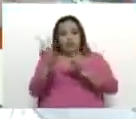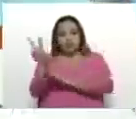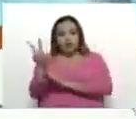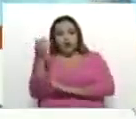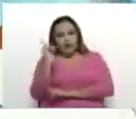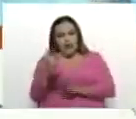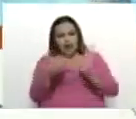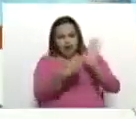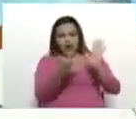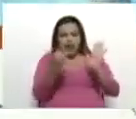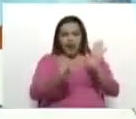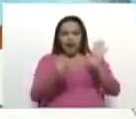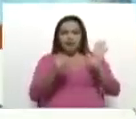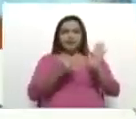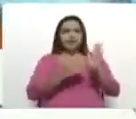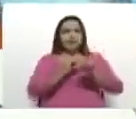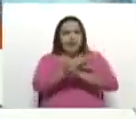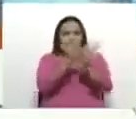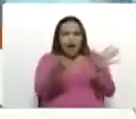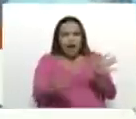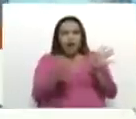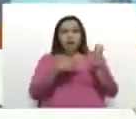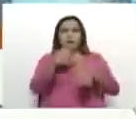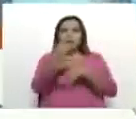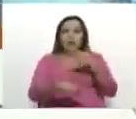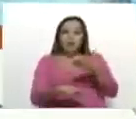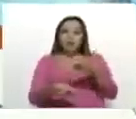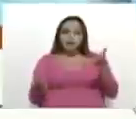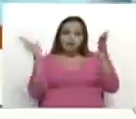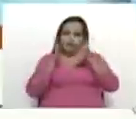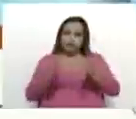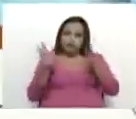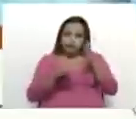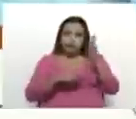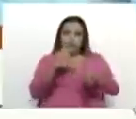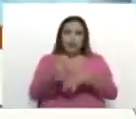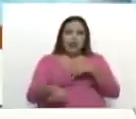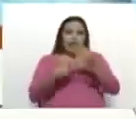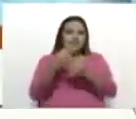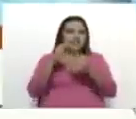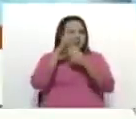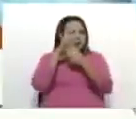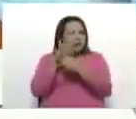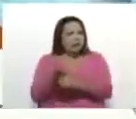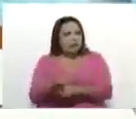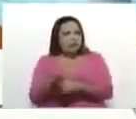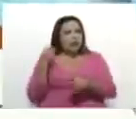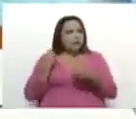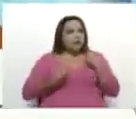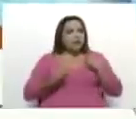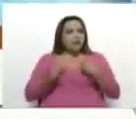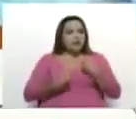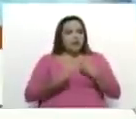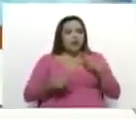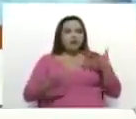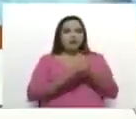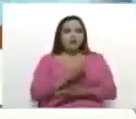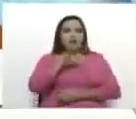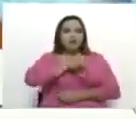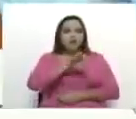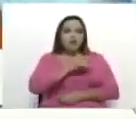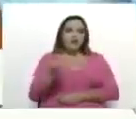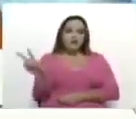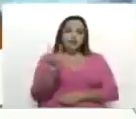el plan el plan era la orden ejecutiva para generar presión para generar estrés sobre la dinámica de la sociedad